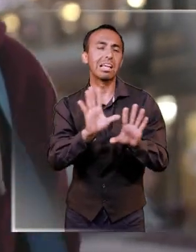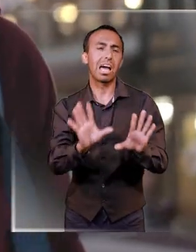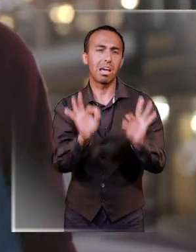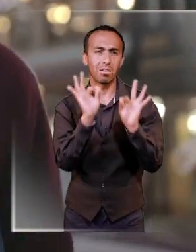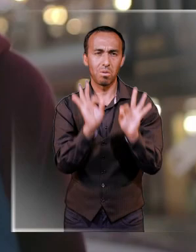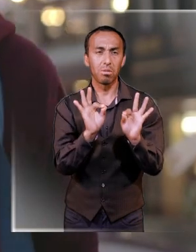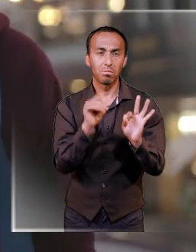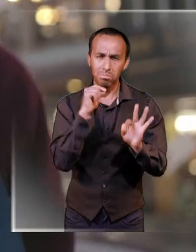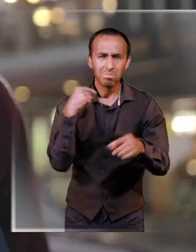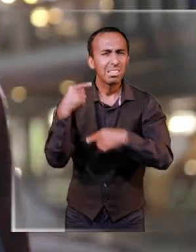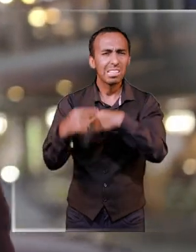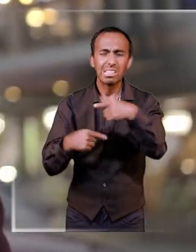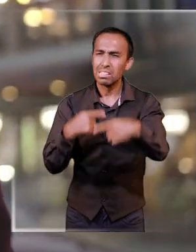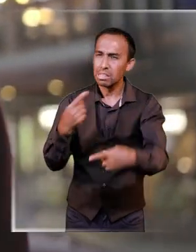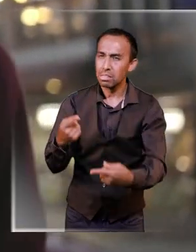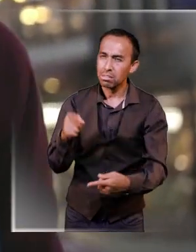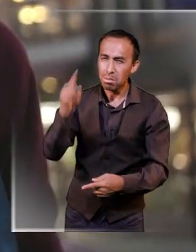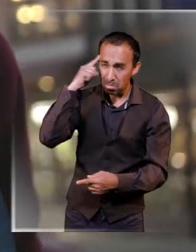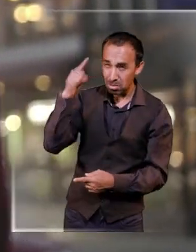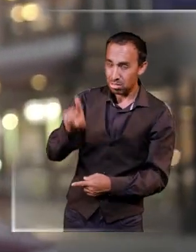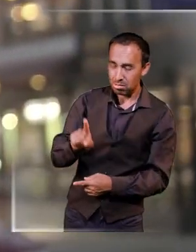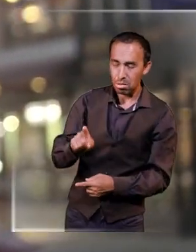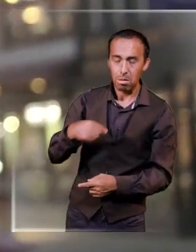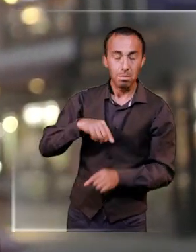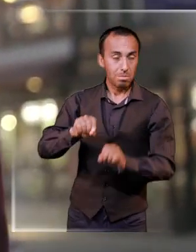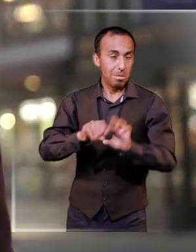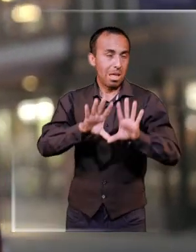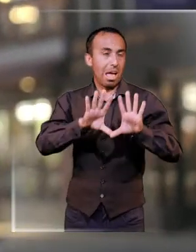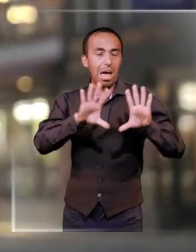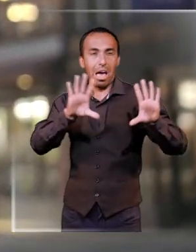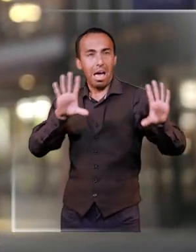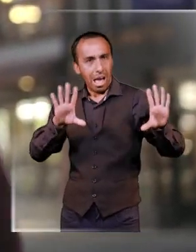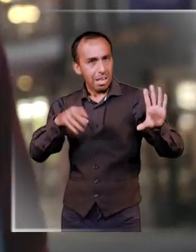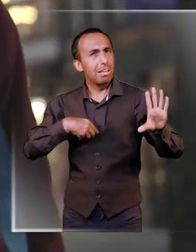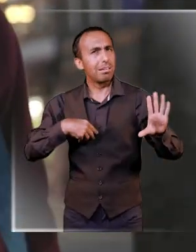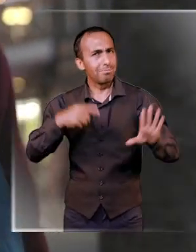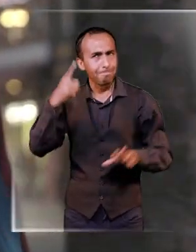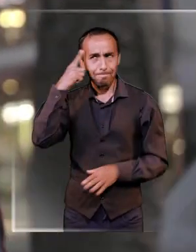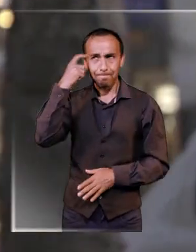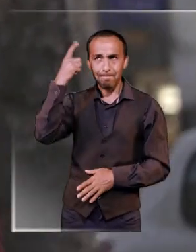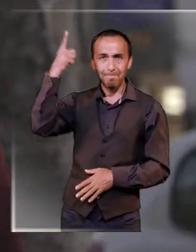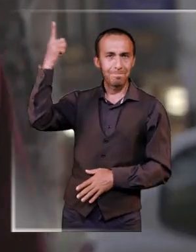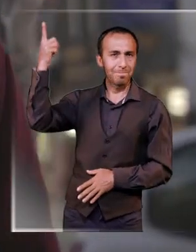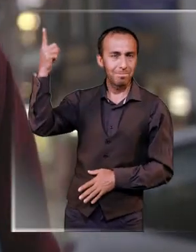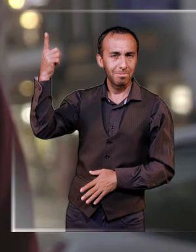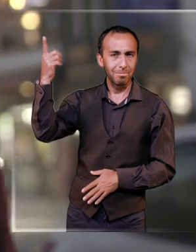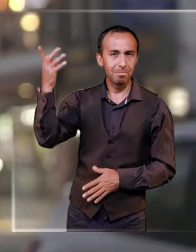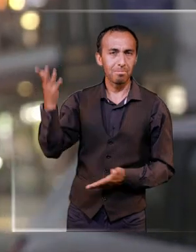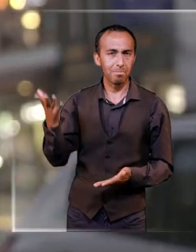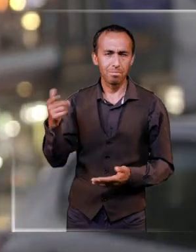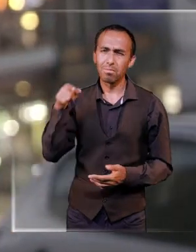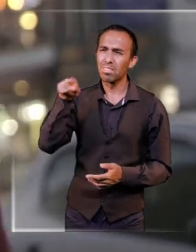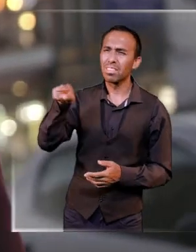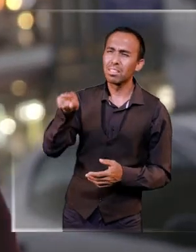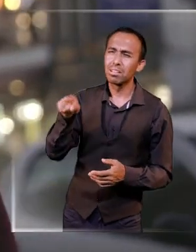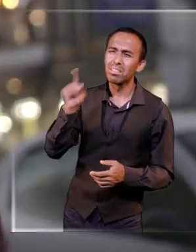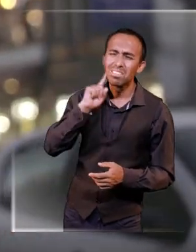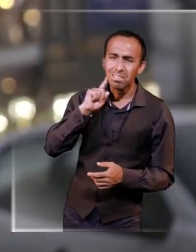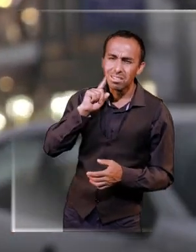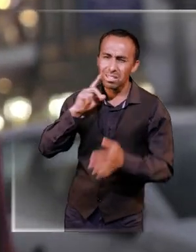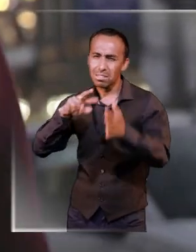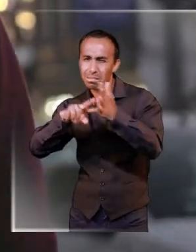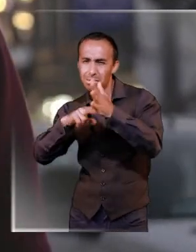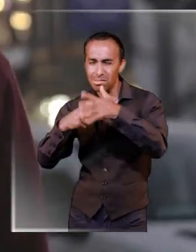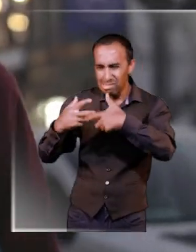comprendieron. ¿Y qué les pareció la historia? Muy increíble e imaginadora. Pero ¿y esa parte? ¿Y esa parte